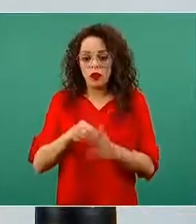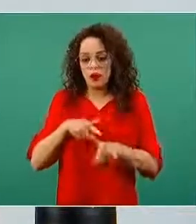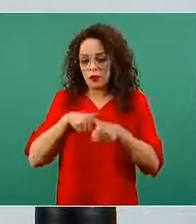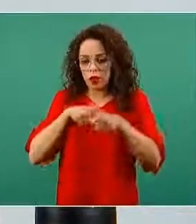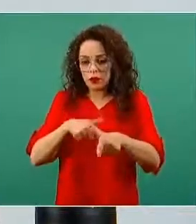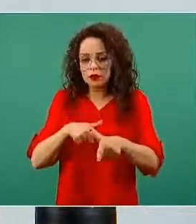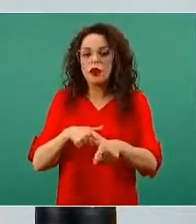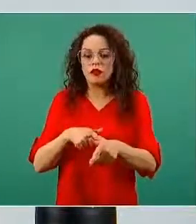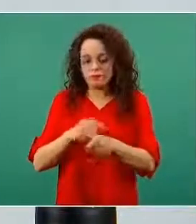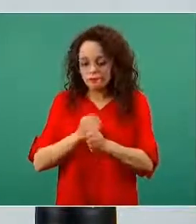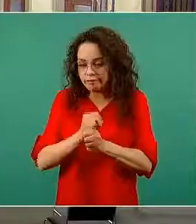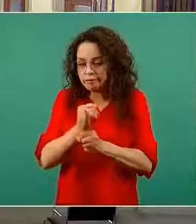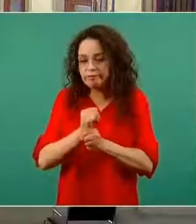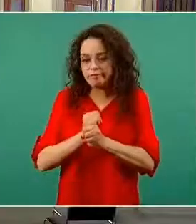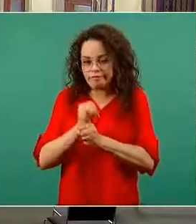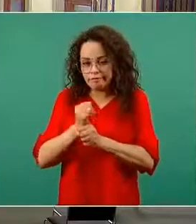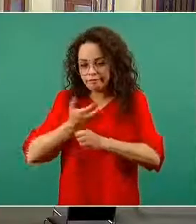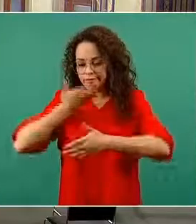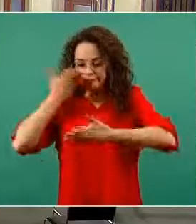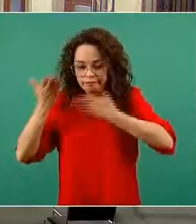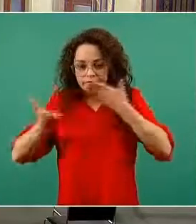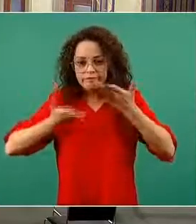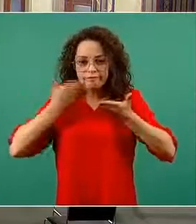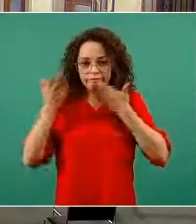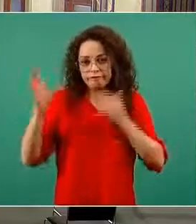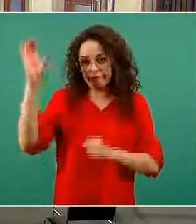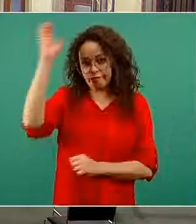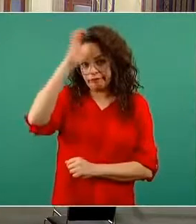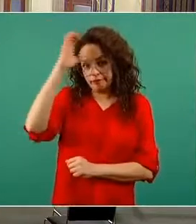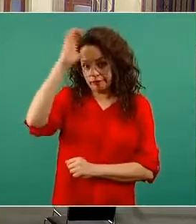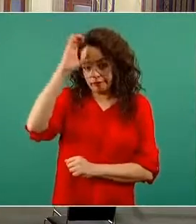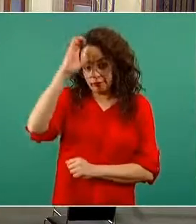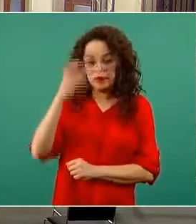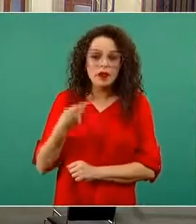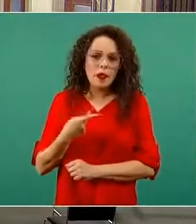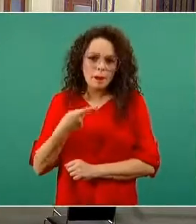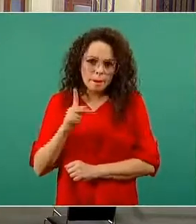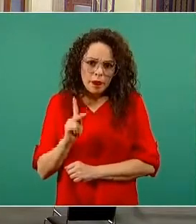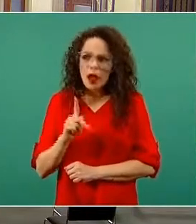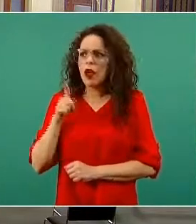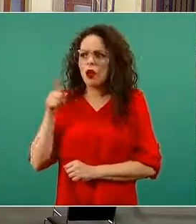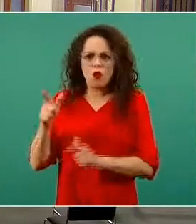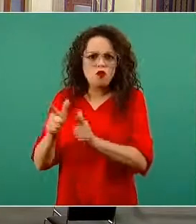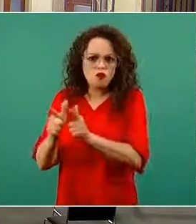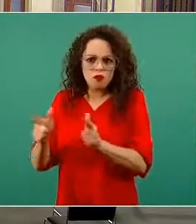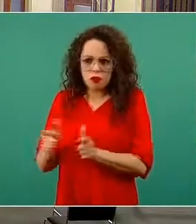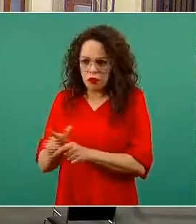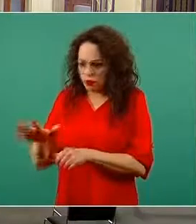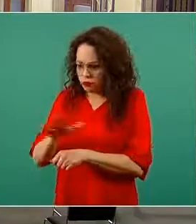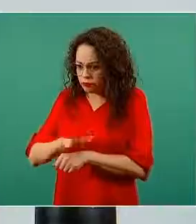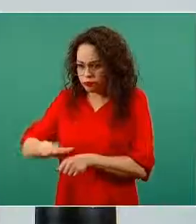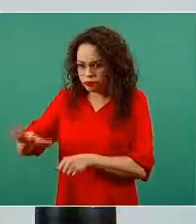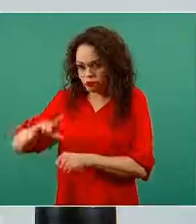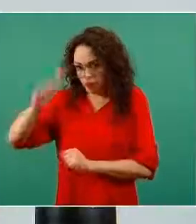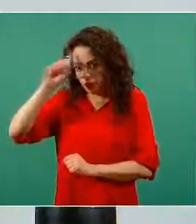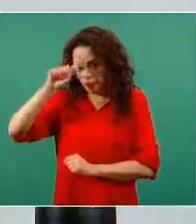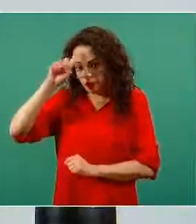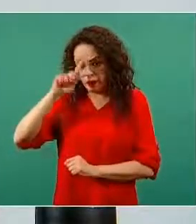evidencia científica, pero la recomendación la hacemos basada en un grupo en la recomendación de un